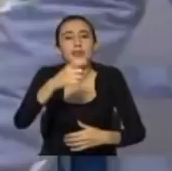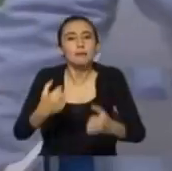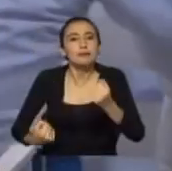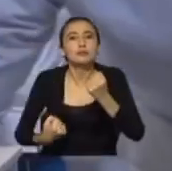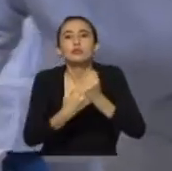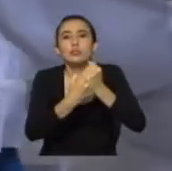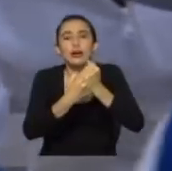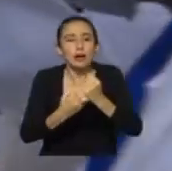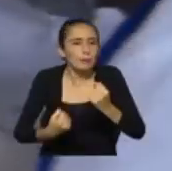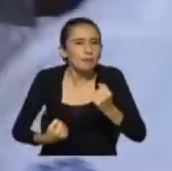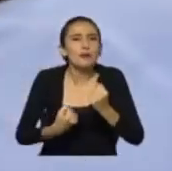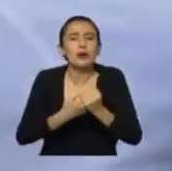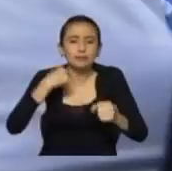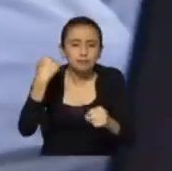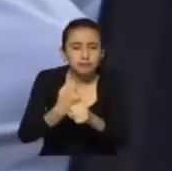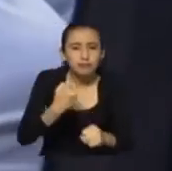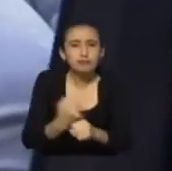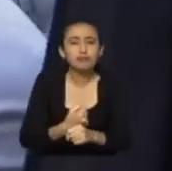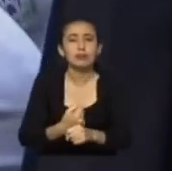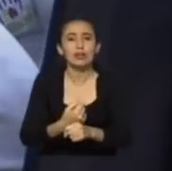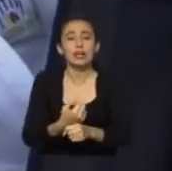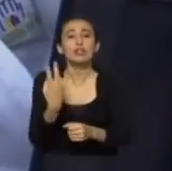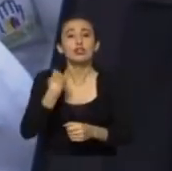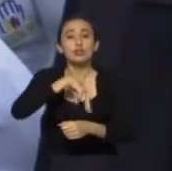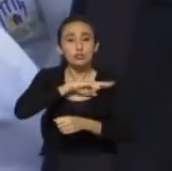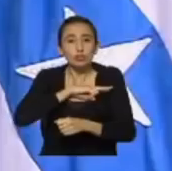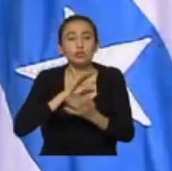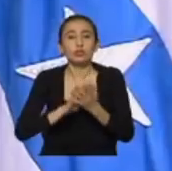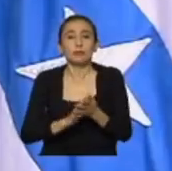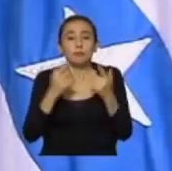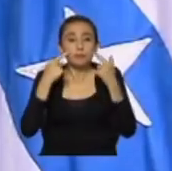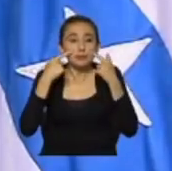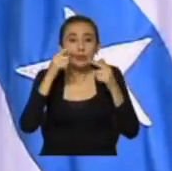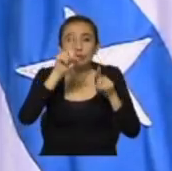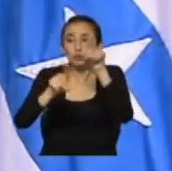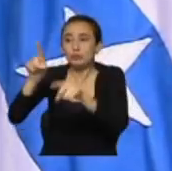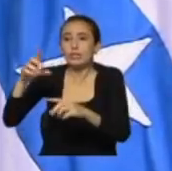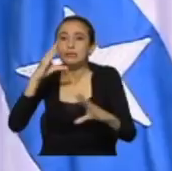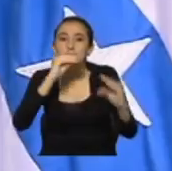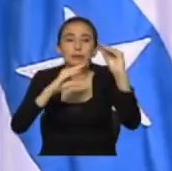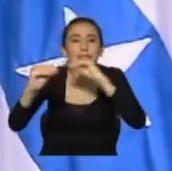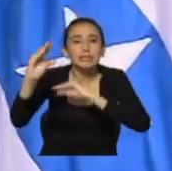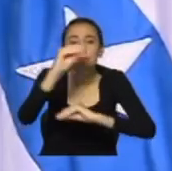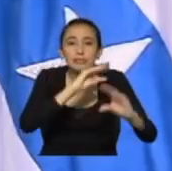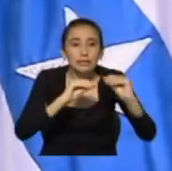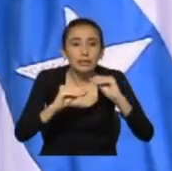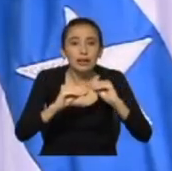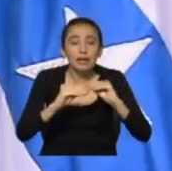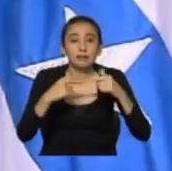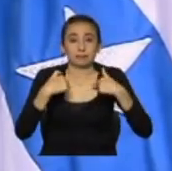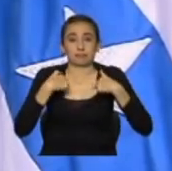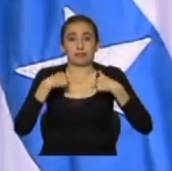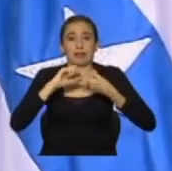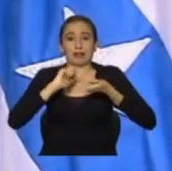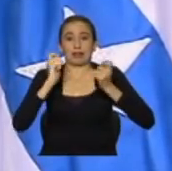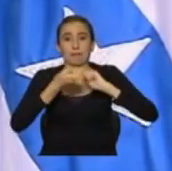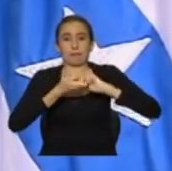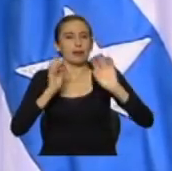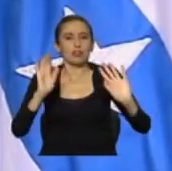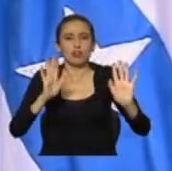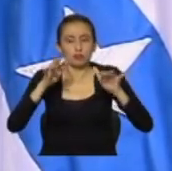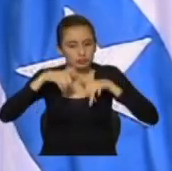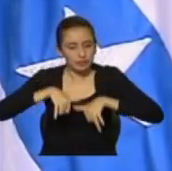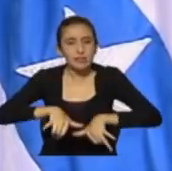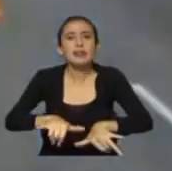eso sí les garantizo ninguno de esos ataques va a lograr que dejemos de trabajar por salvar vidas y sobre todo frenar la expansión